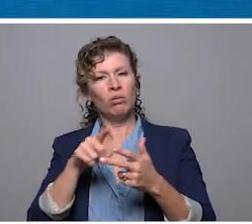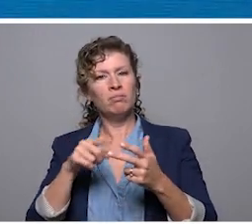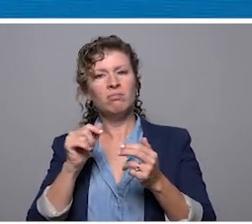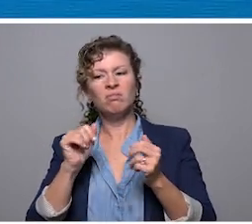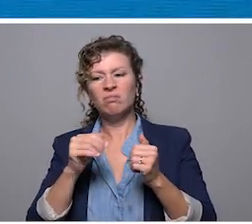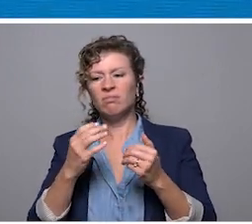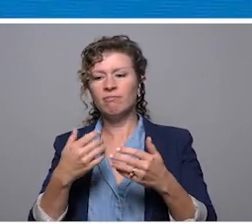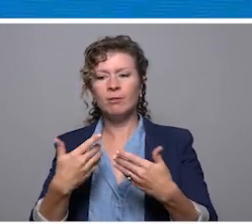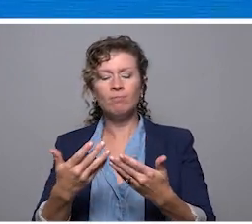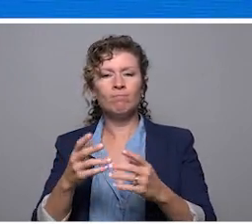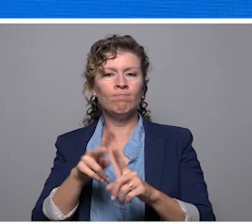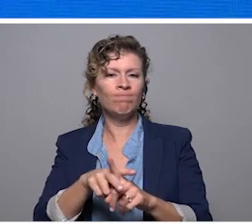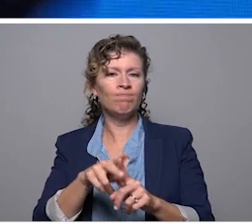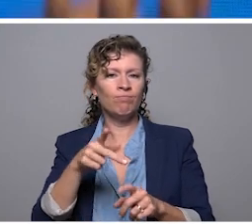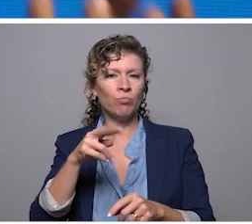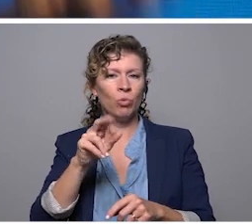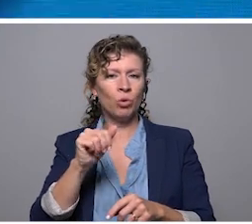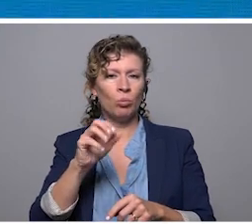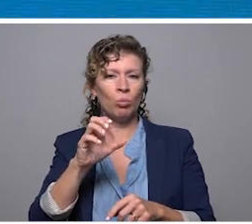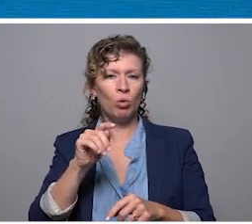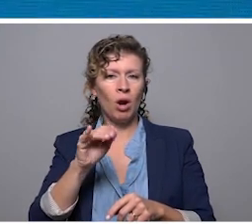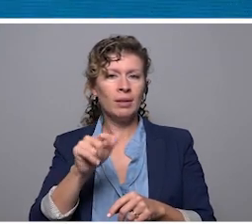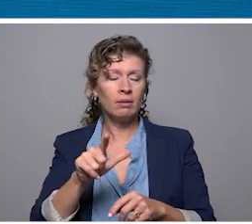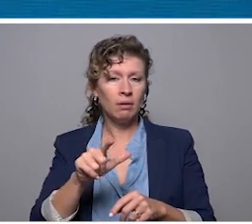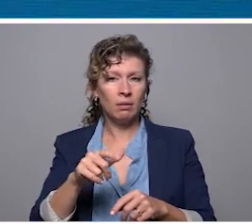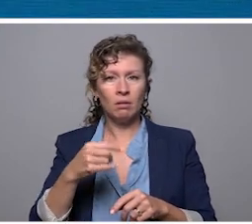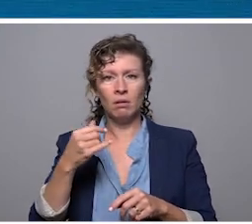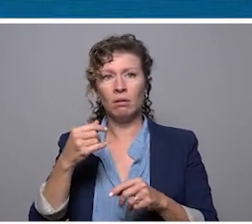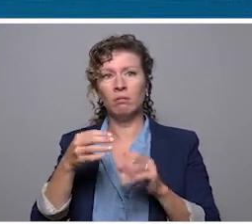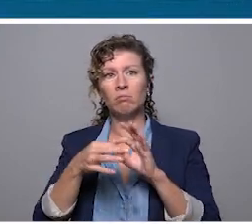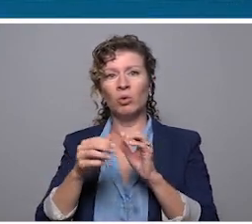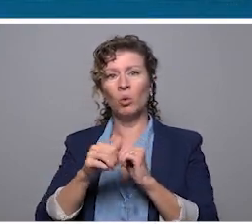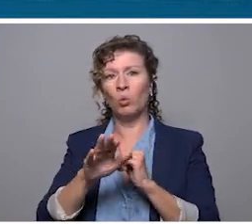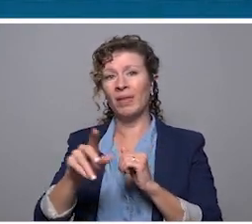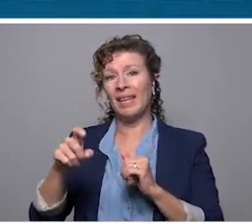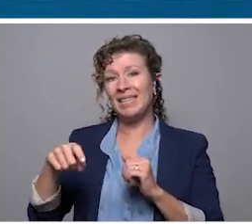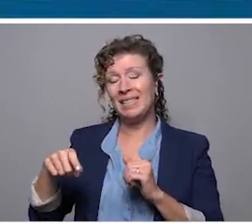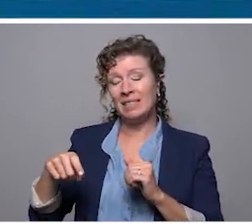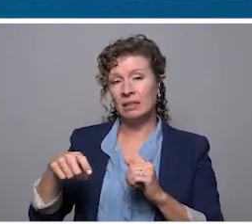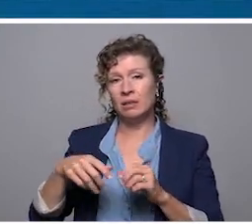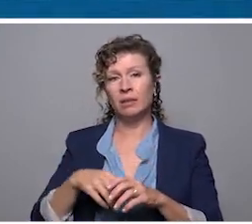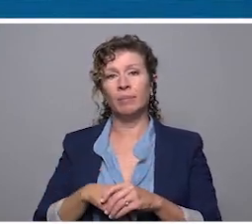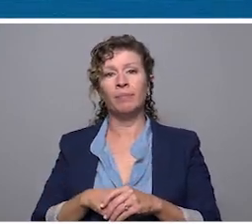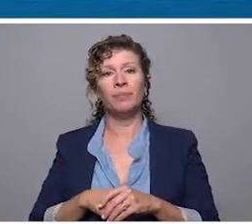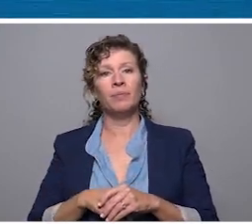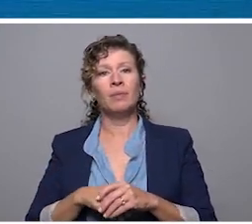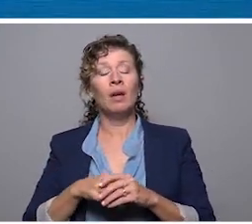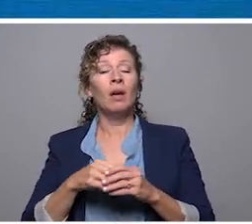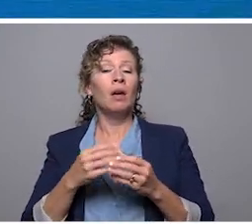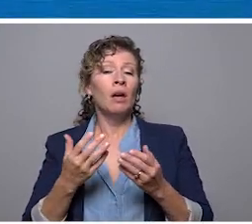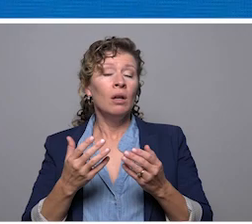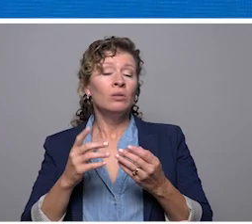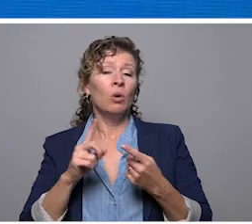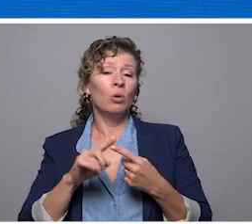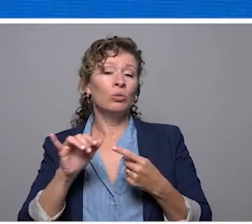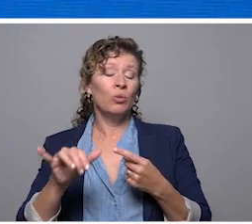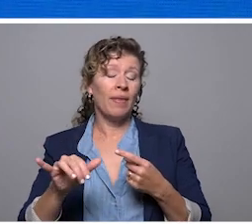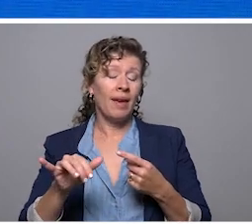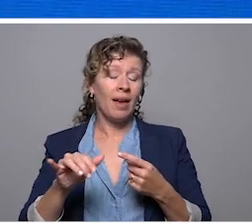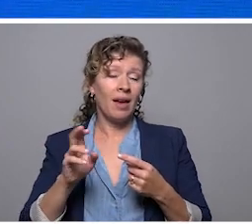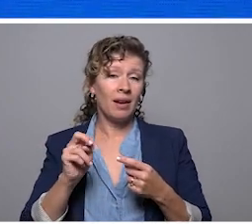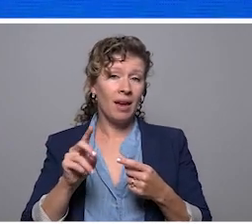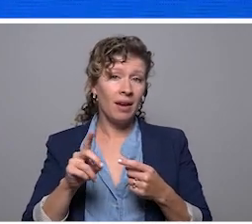una necesidad vinculada a una necesidad en esa medida la capacidad que tiene el ser